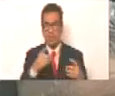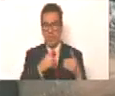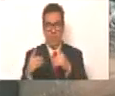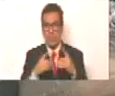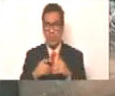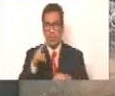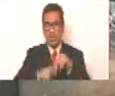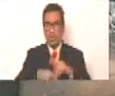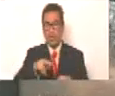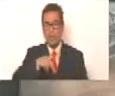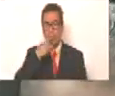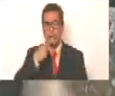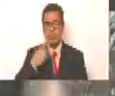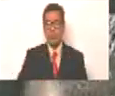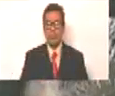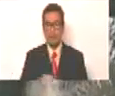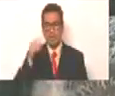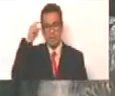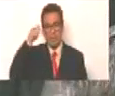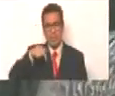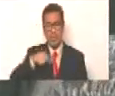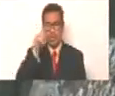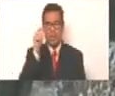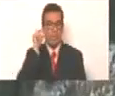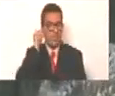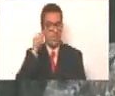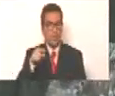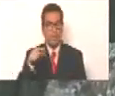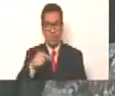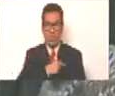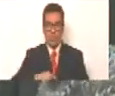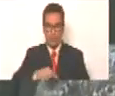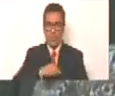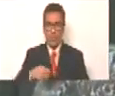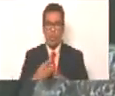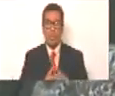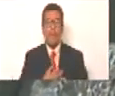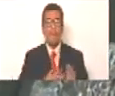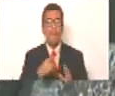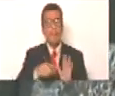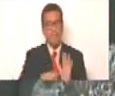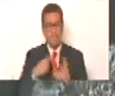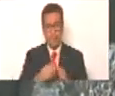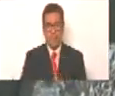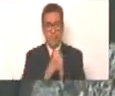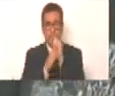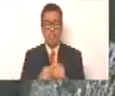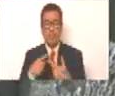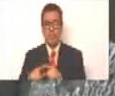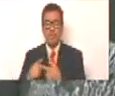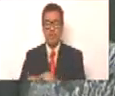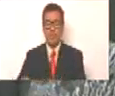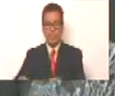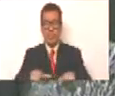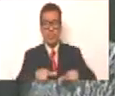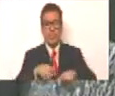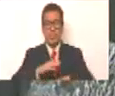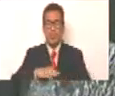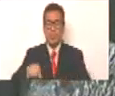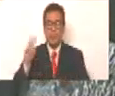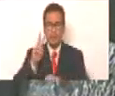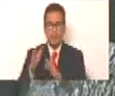política, desde hoy diputadas, desde hoy gobernadoras, concejalas, desde hoy lideresas de los distintos territorios. Es por eso que